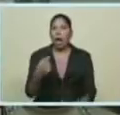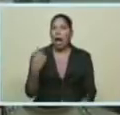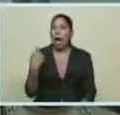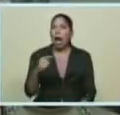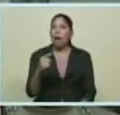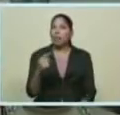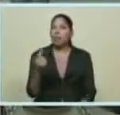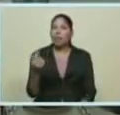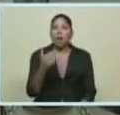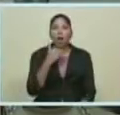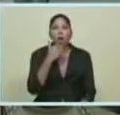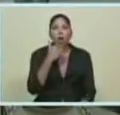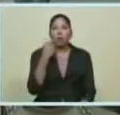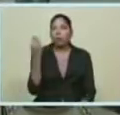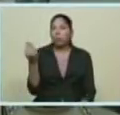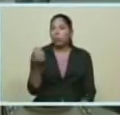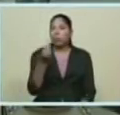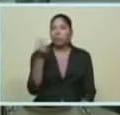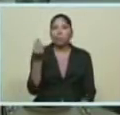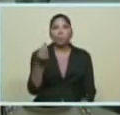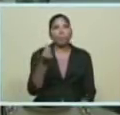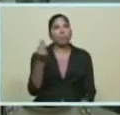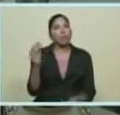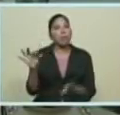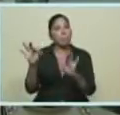especial, un significado especial.